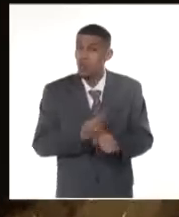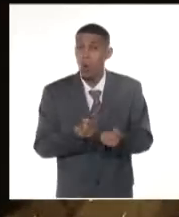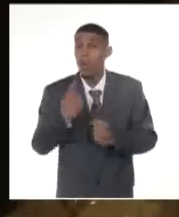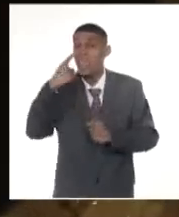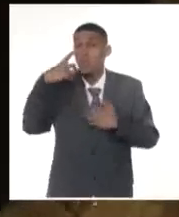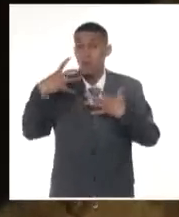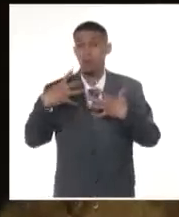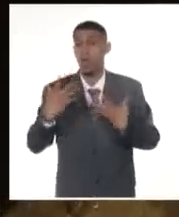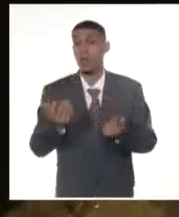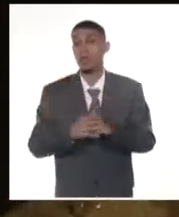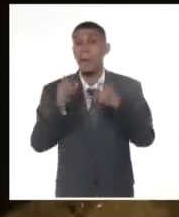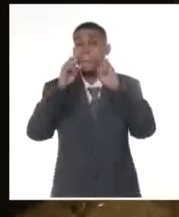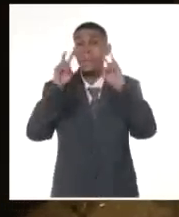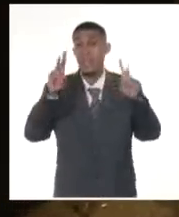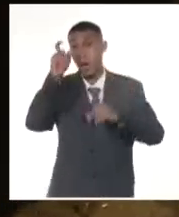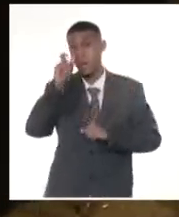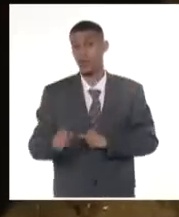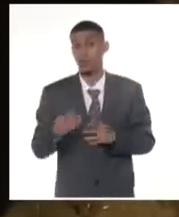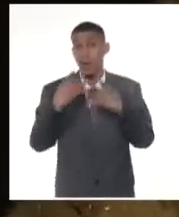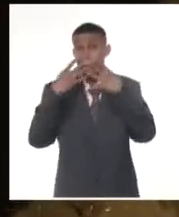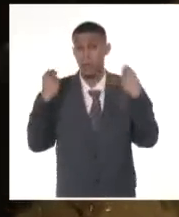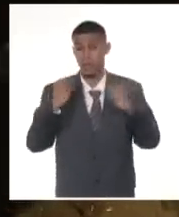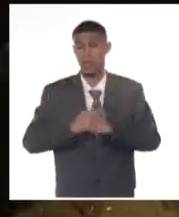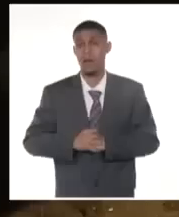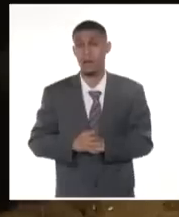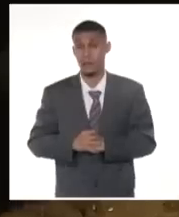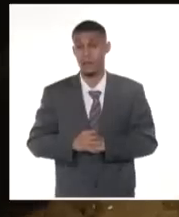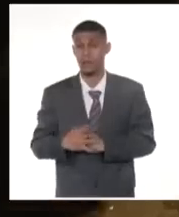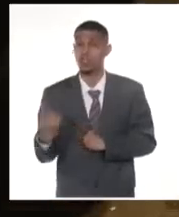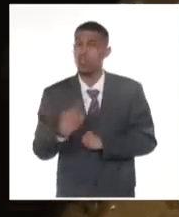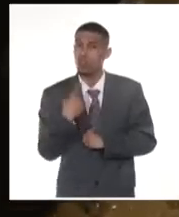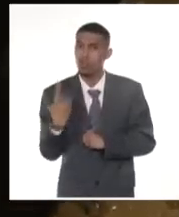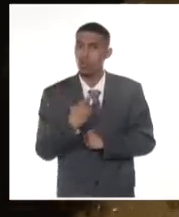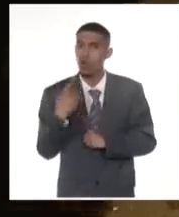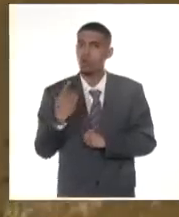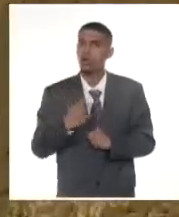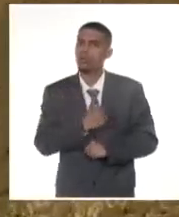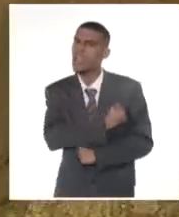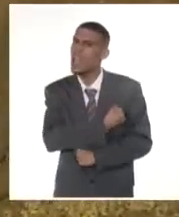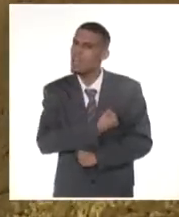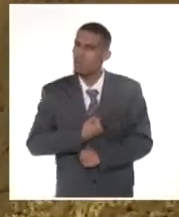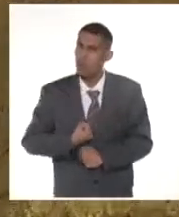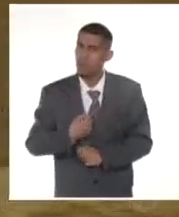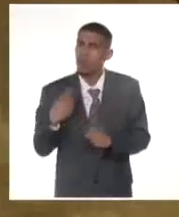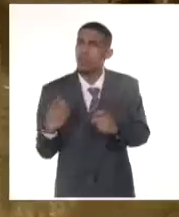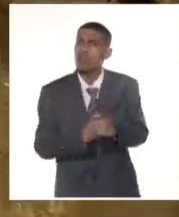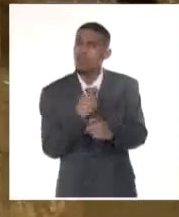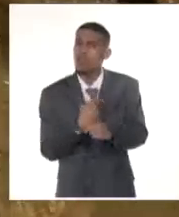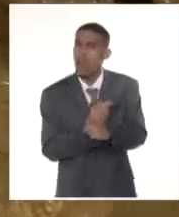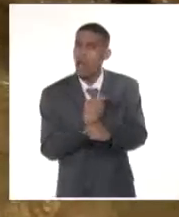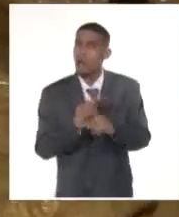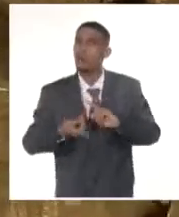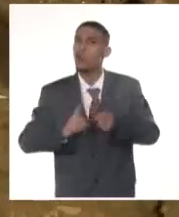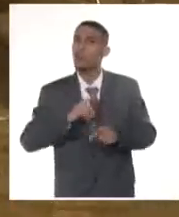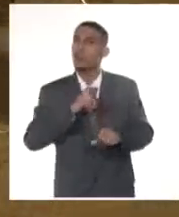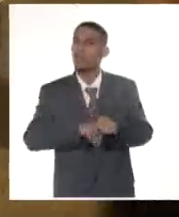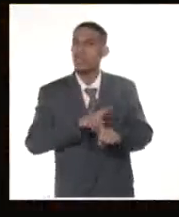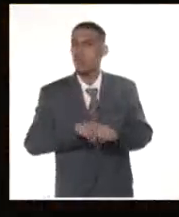valiosos en estos momentos que estamos tratando de luchar contra el tiempo. Es lo que